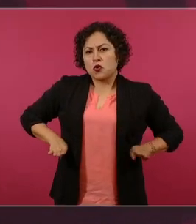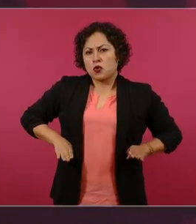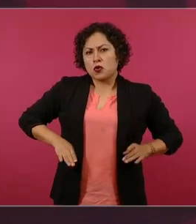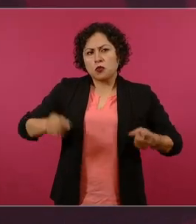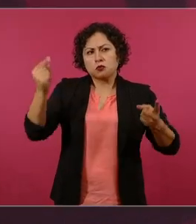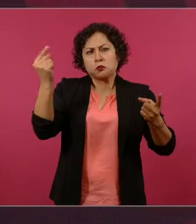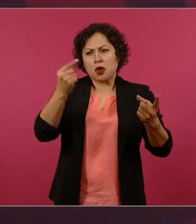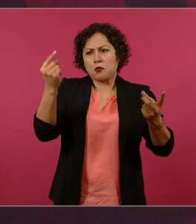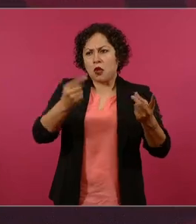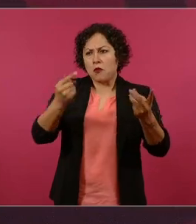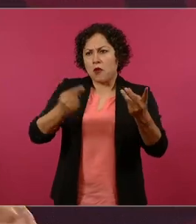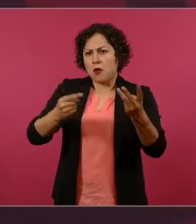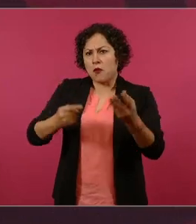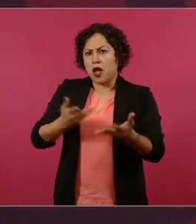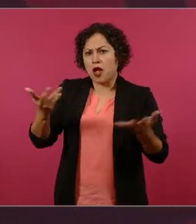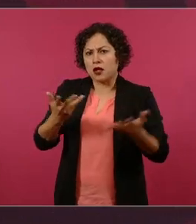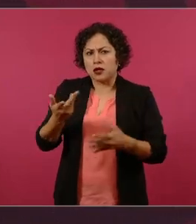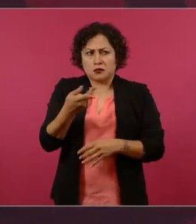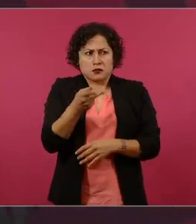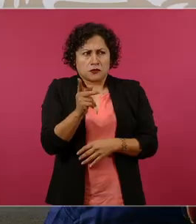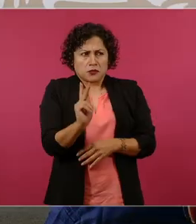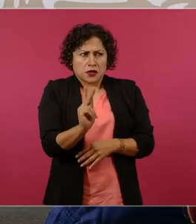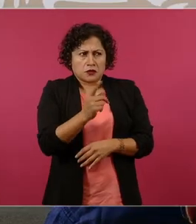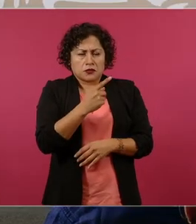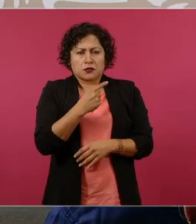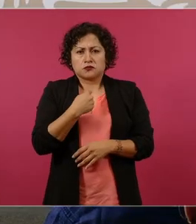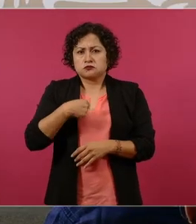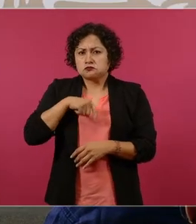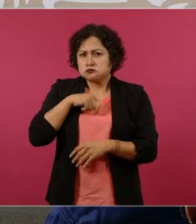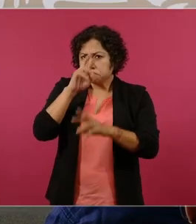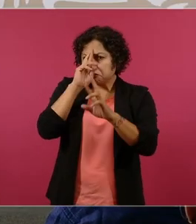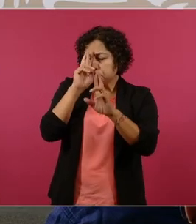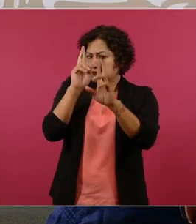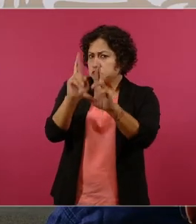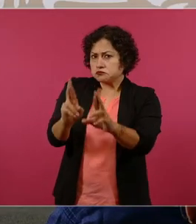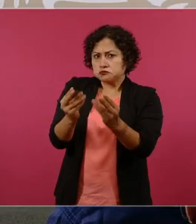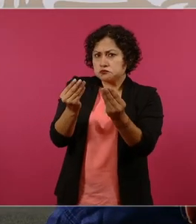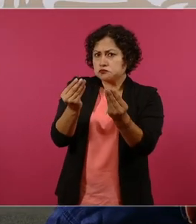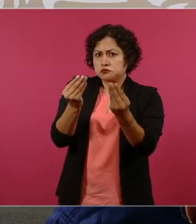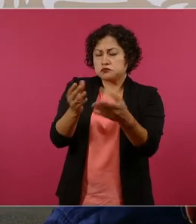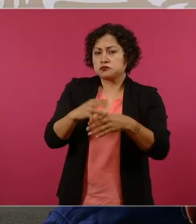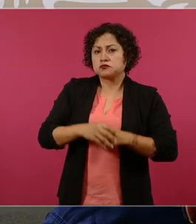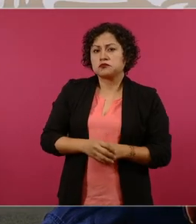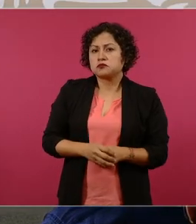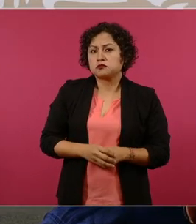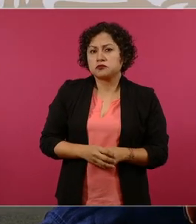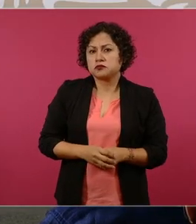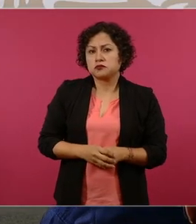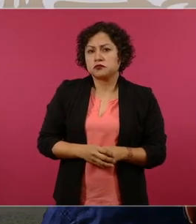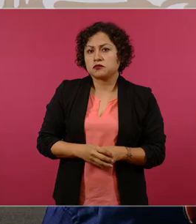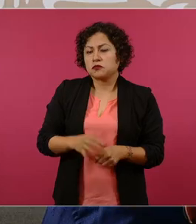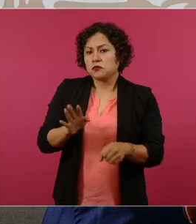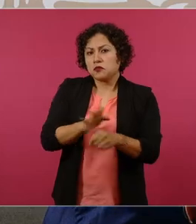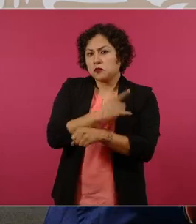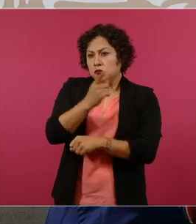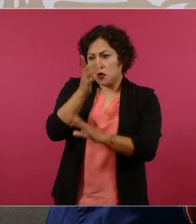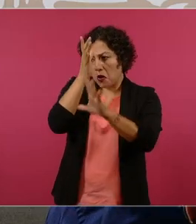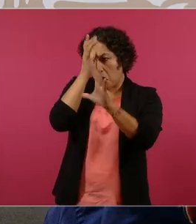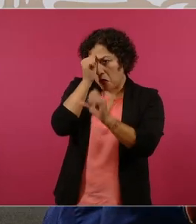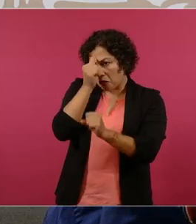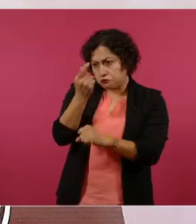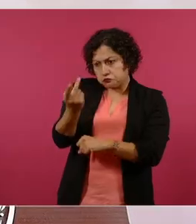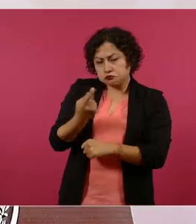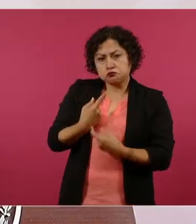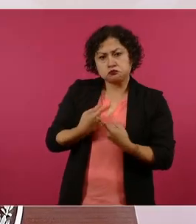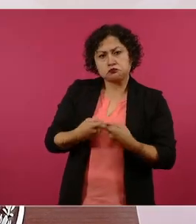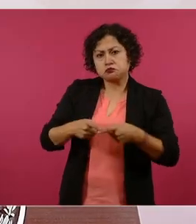Ay gracias aunque no coincidamos contigo porque aquí pero es todo lo que les van a dar garantiza la libertad de